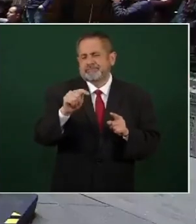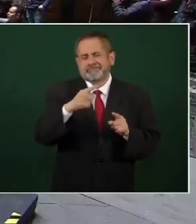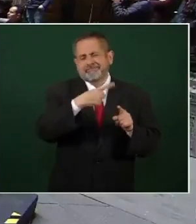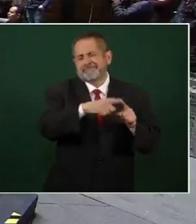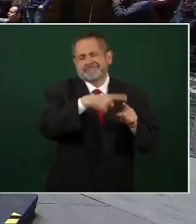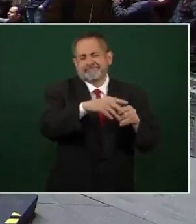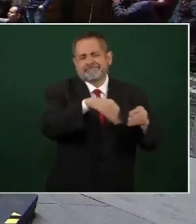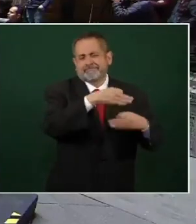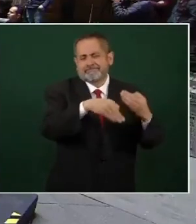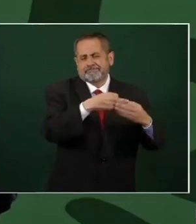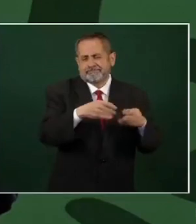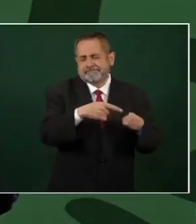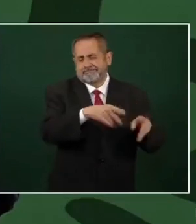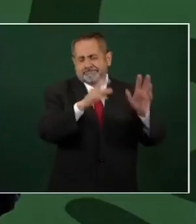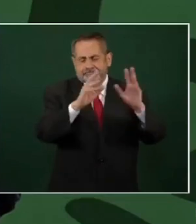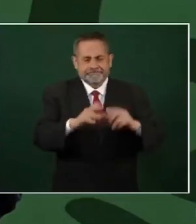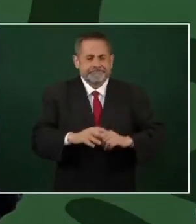esos,